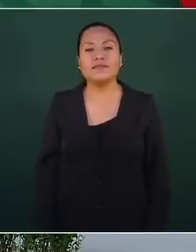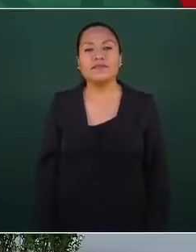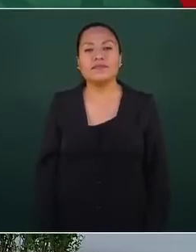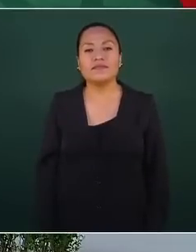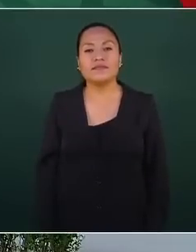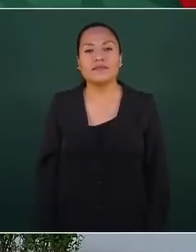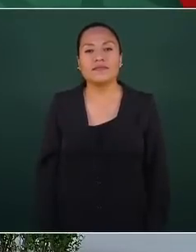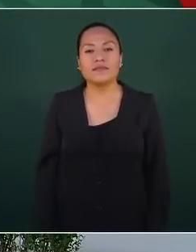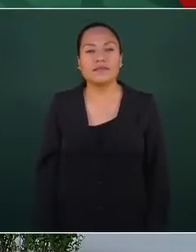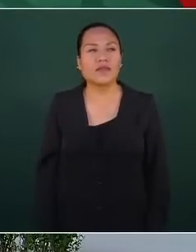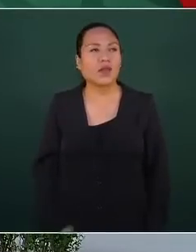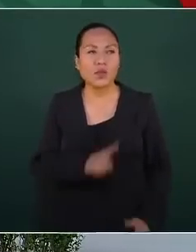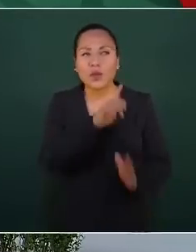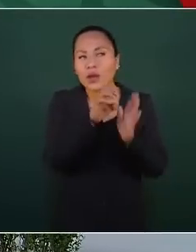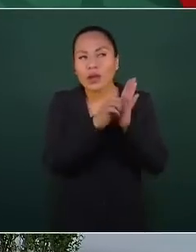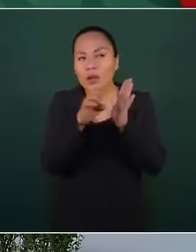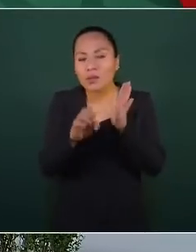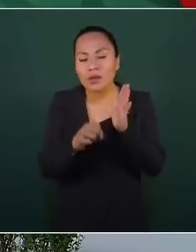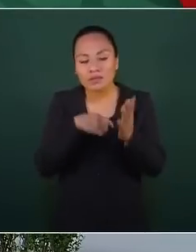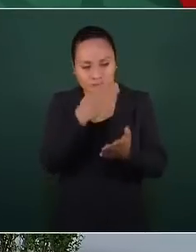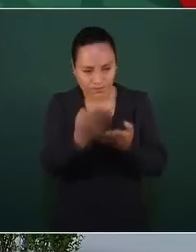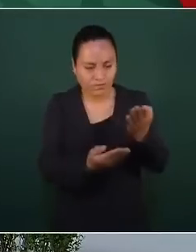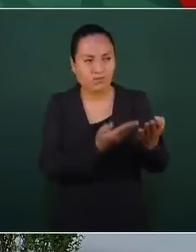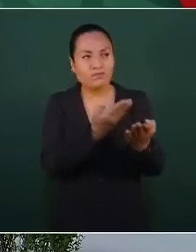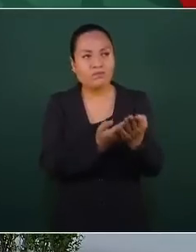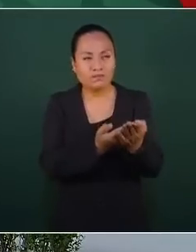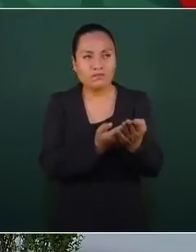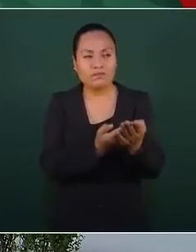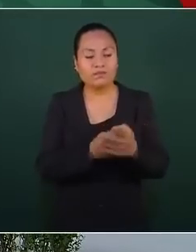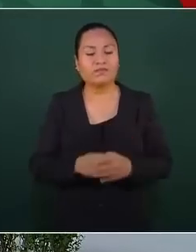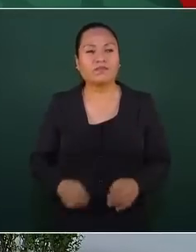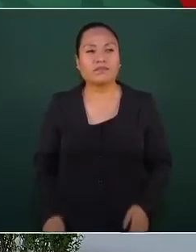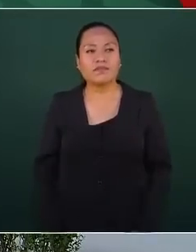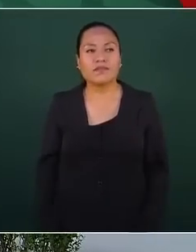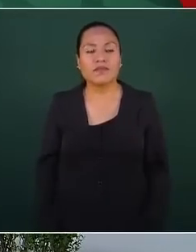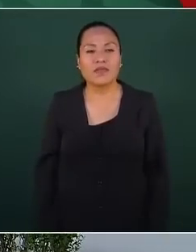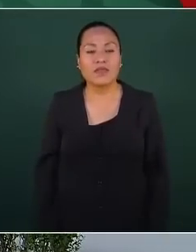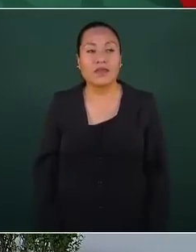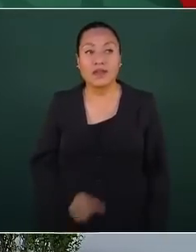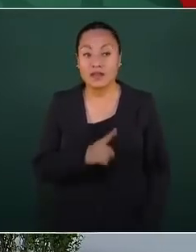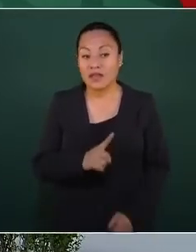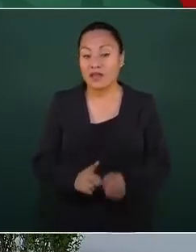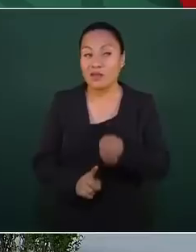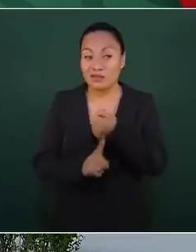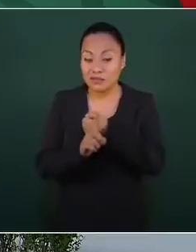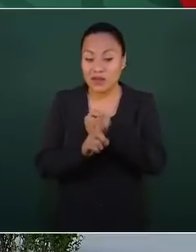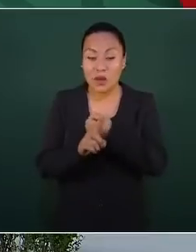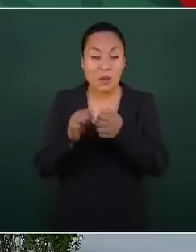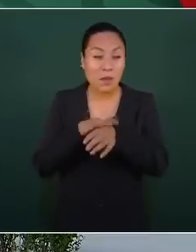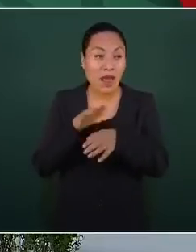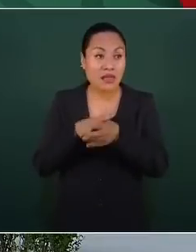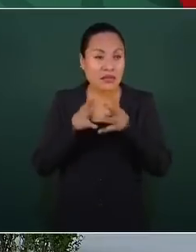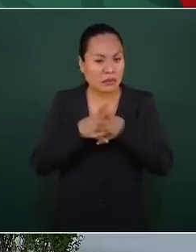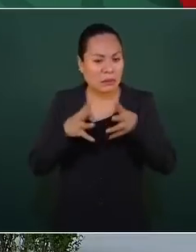Le planteo un ejemplo concreto. El gran desafío que usted ha asumido